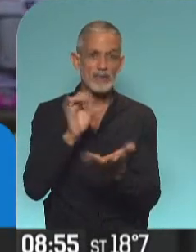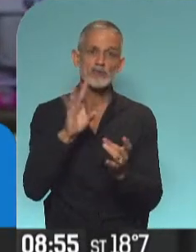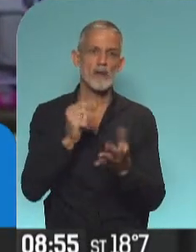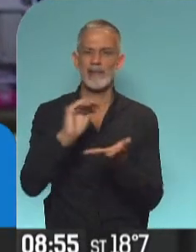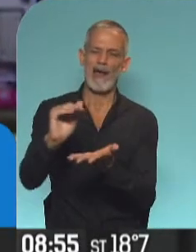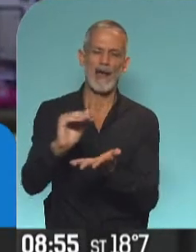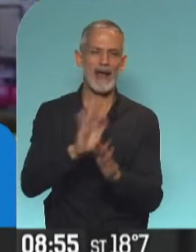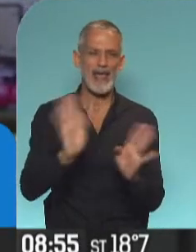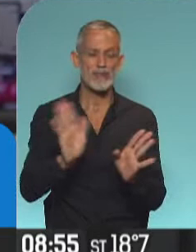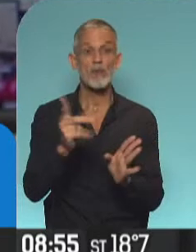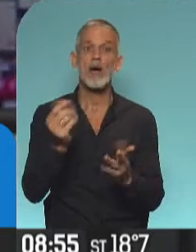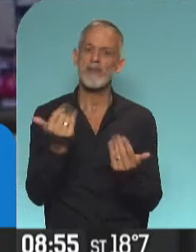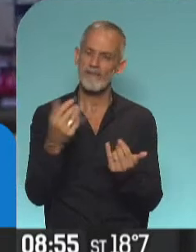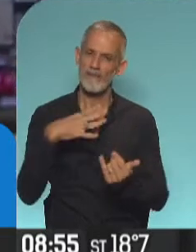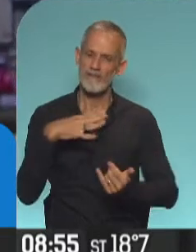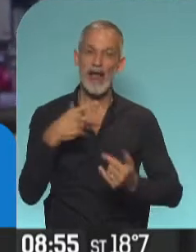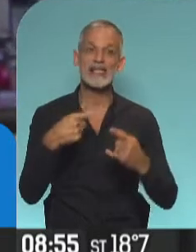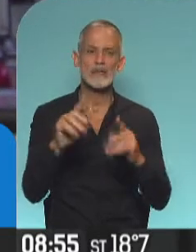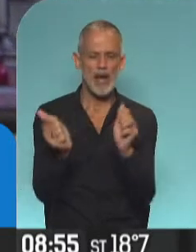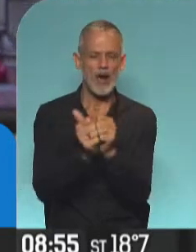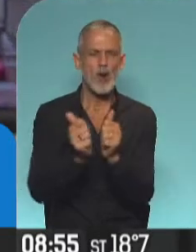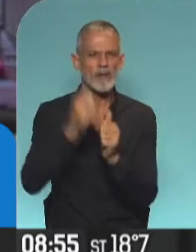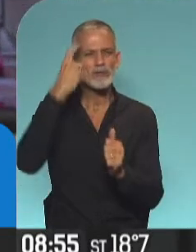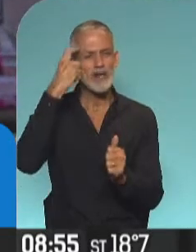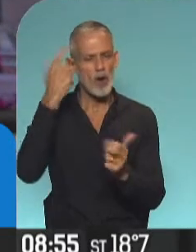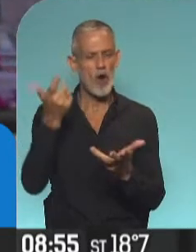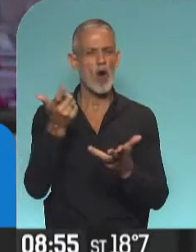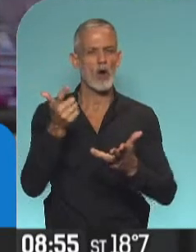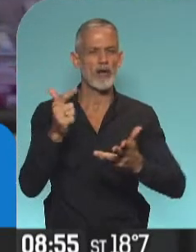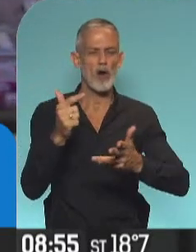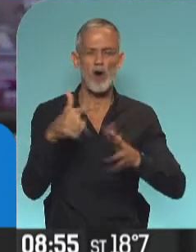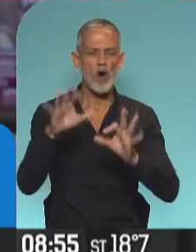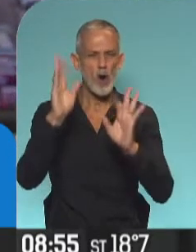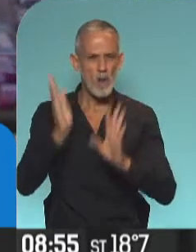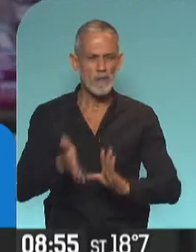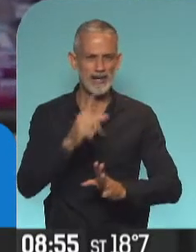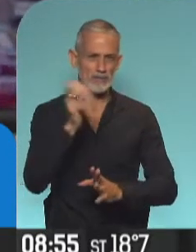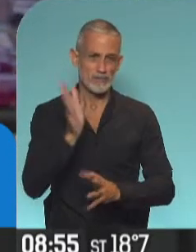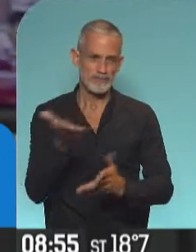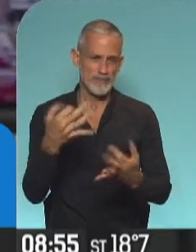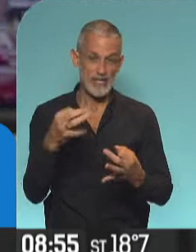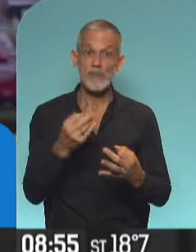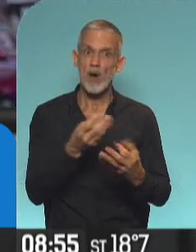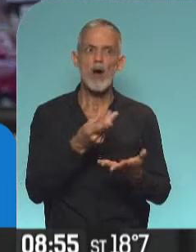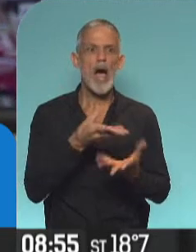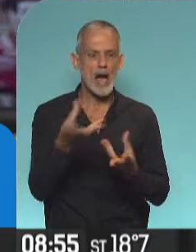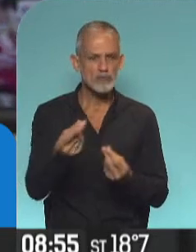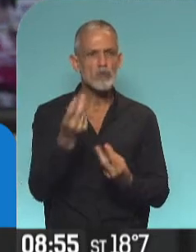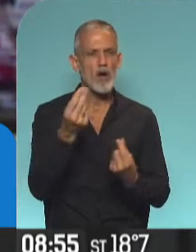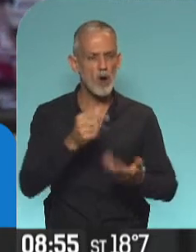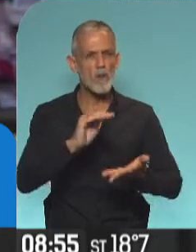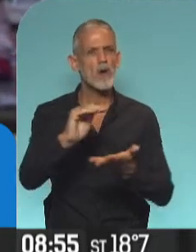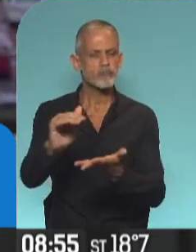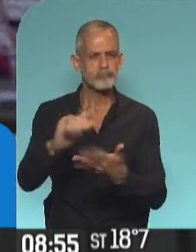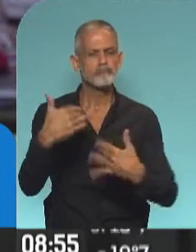ayuda material, porque a veces falta acompañamiento psicológico, integral, pero digo, esa ayuda económica es central. Así que